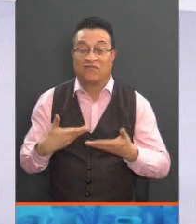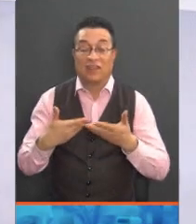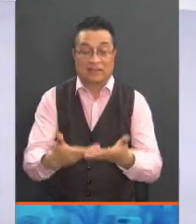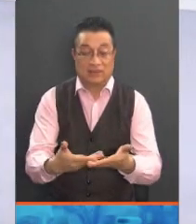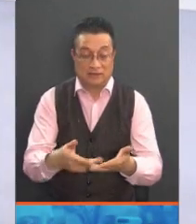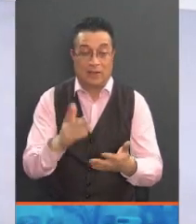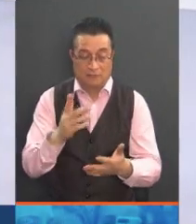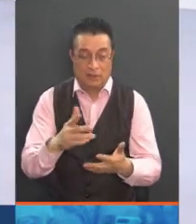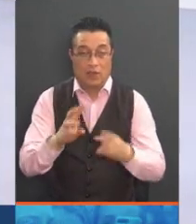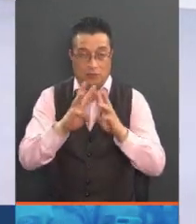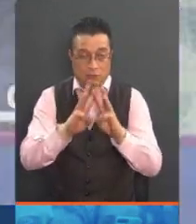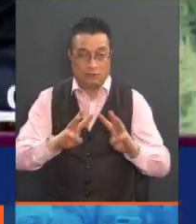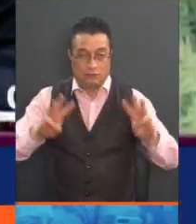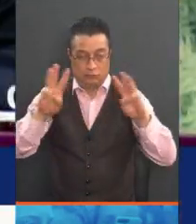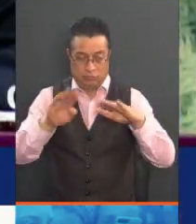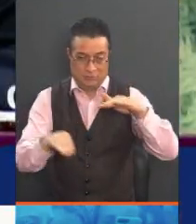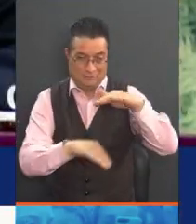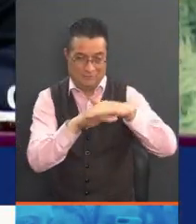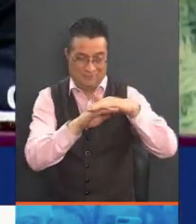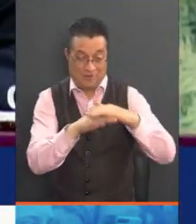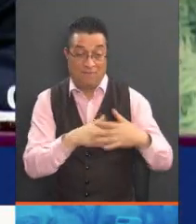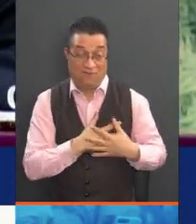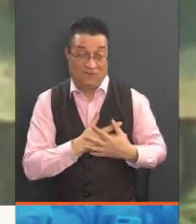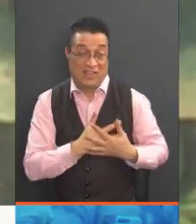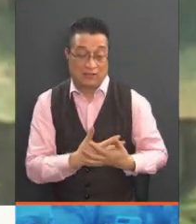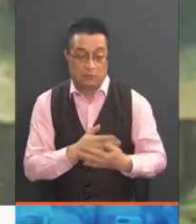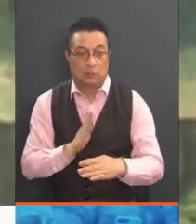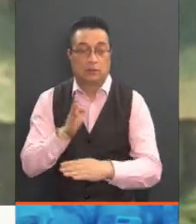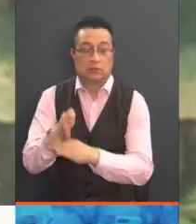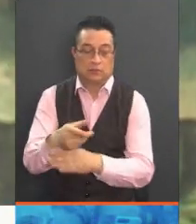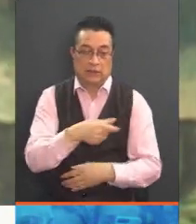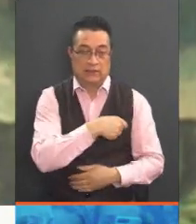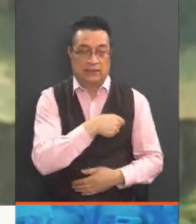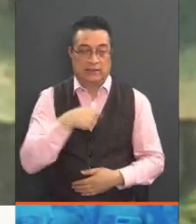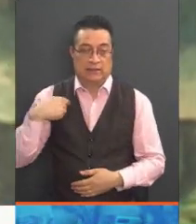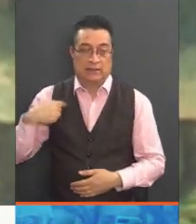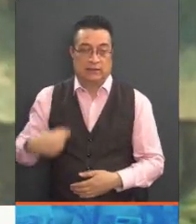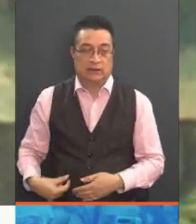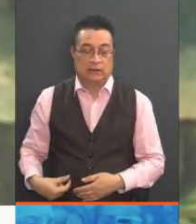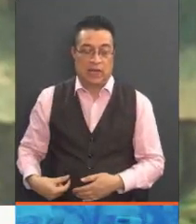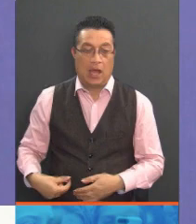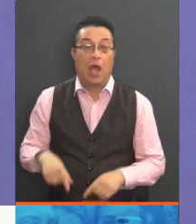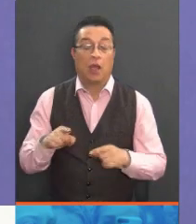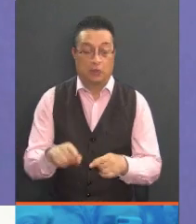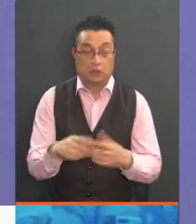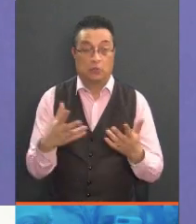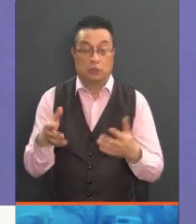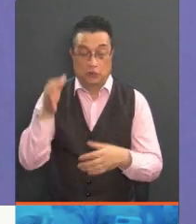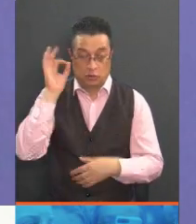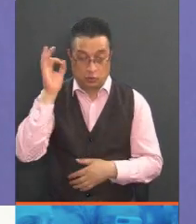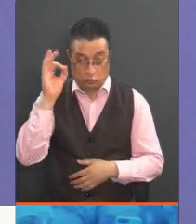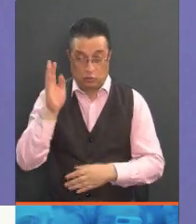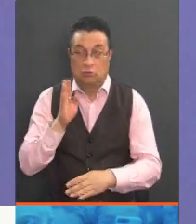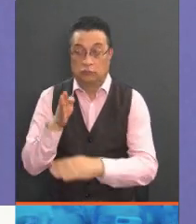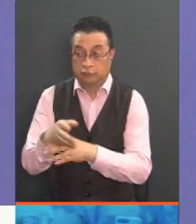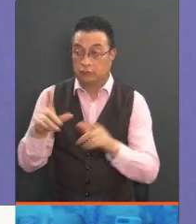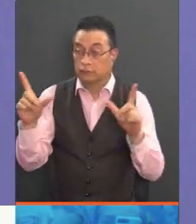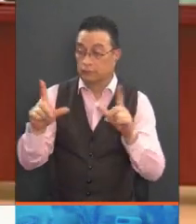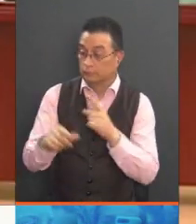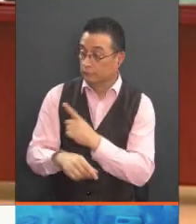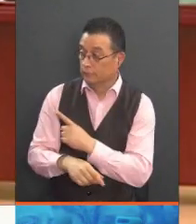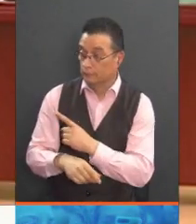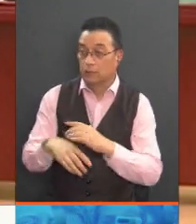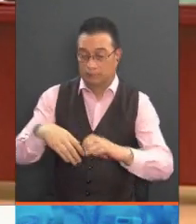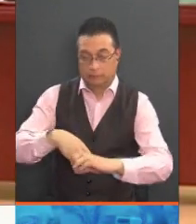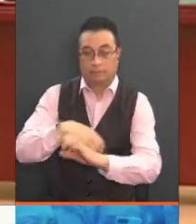Derechos Humanos de Naciones Unidas, Michelle Bachelet, a China. Aquí hay dos cosas. Una, la reunión con Xi Jinping, la está viendo usted en pantalla, fue vía